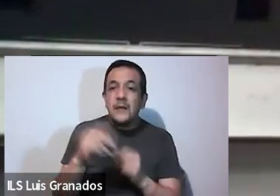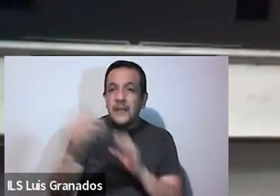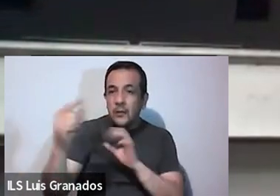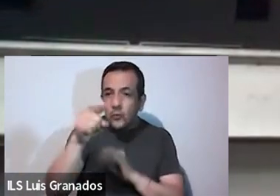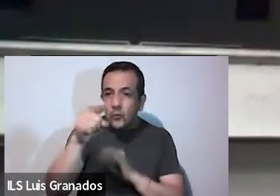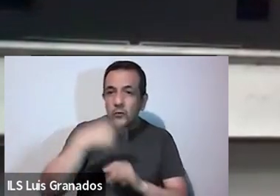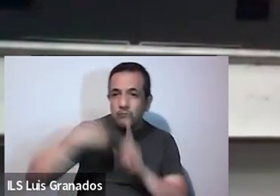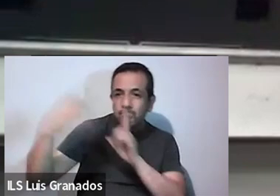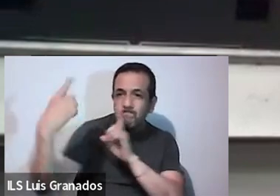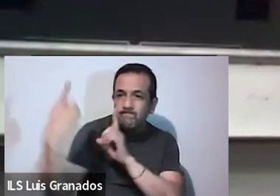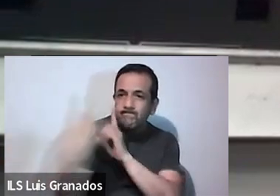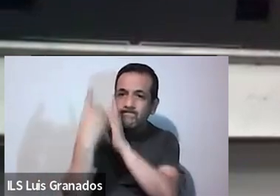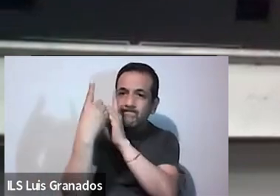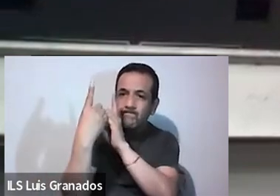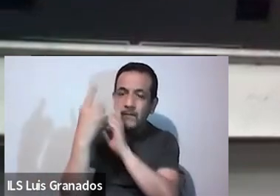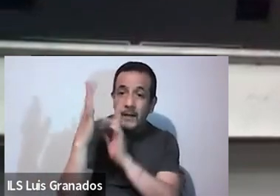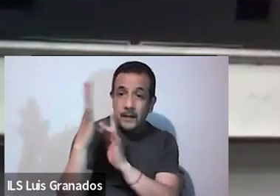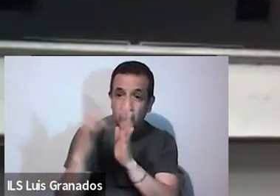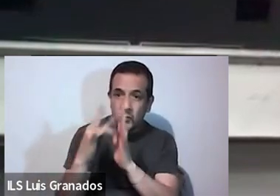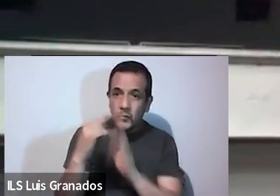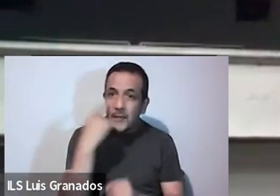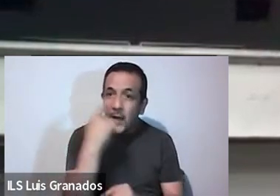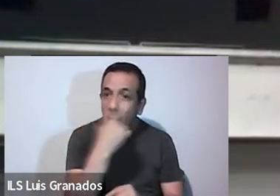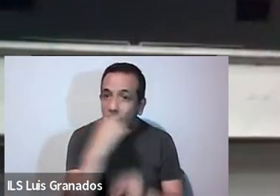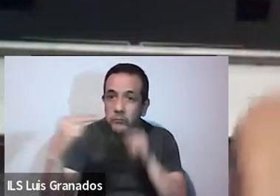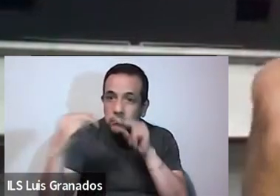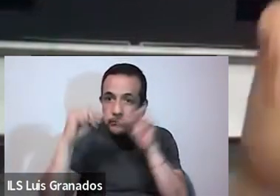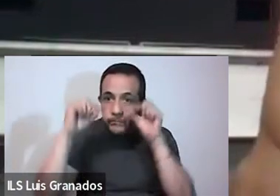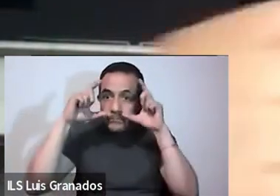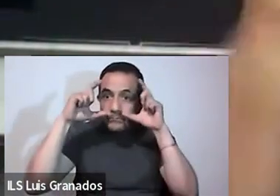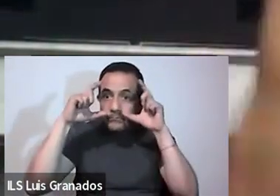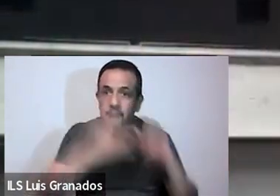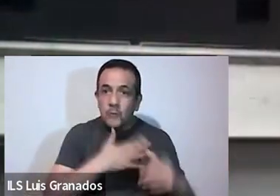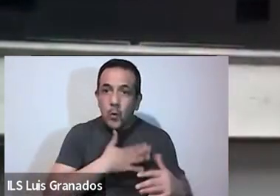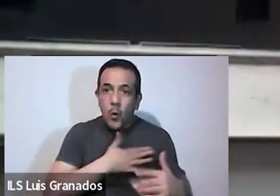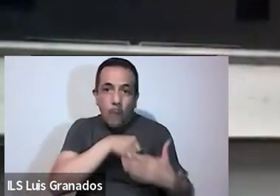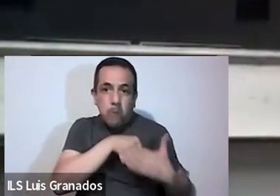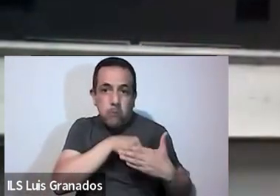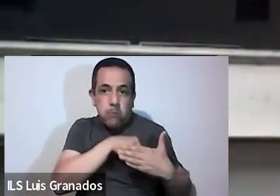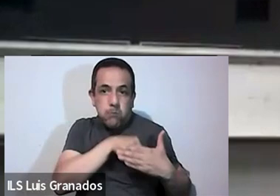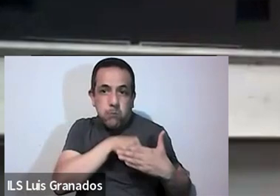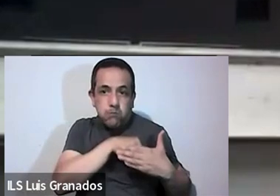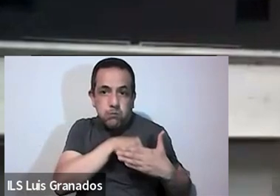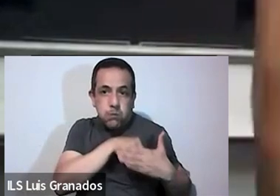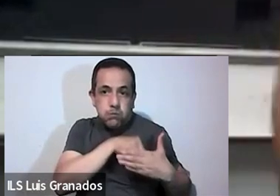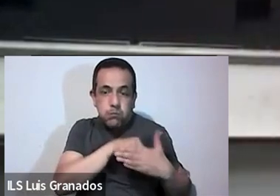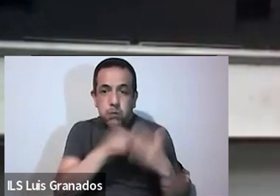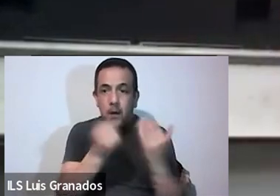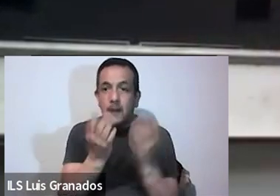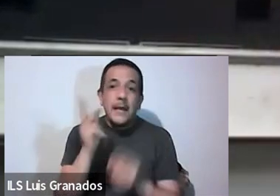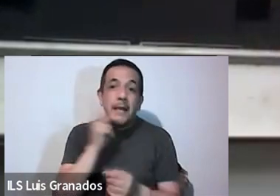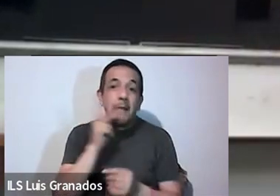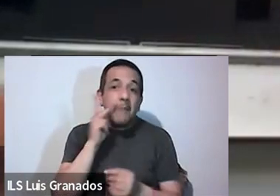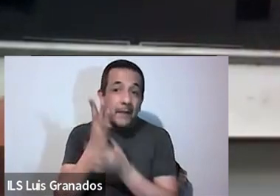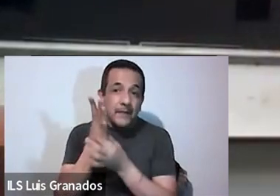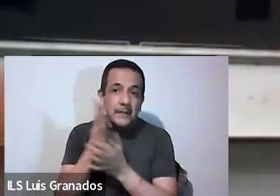encuentro con el Señor, de ojos abiertos, corazón palpitante, como decía el Papa, mirada